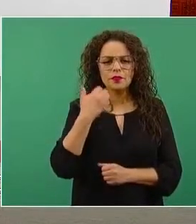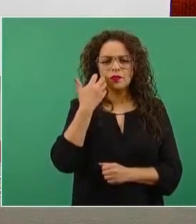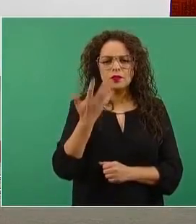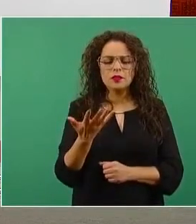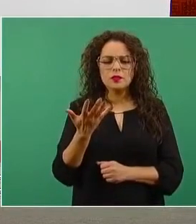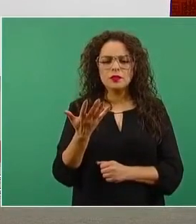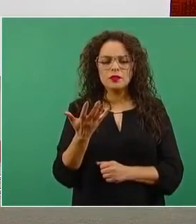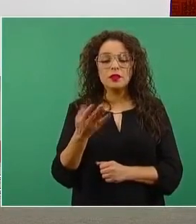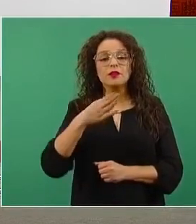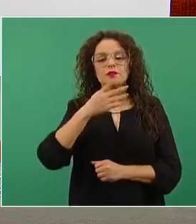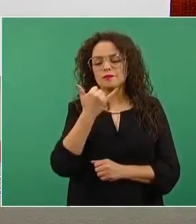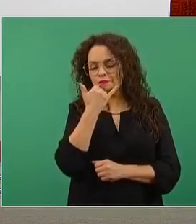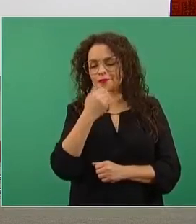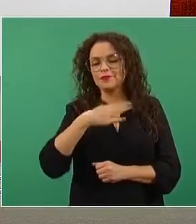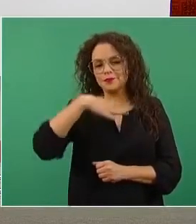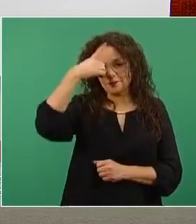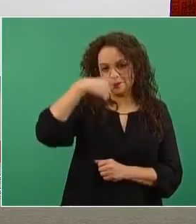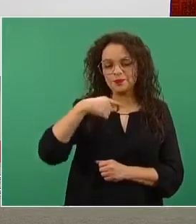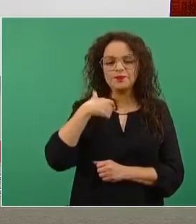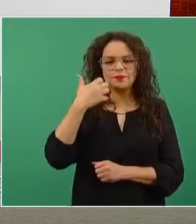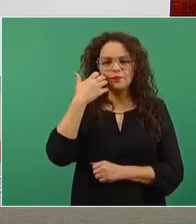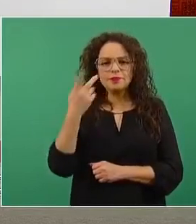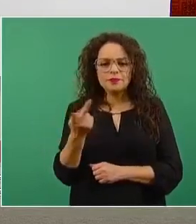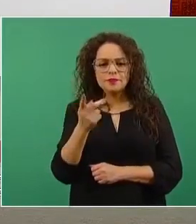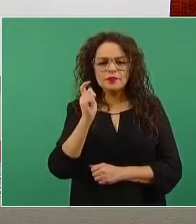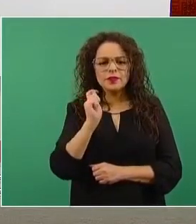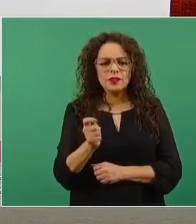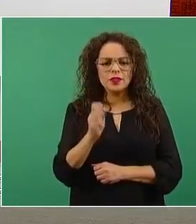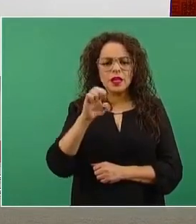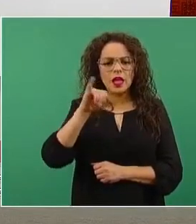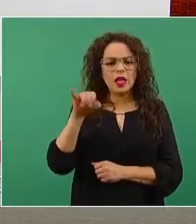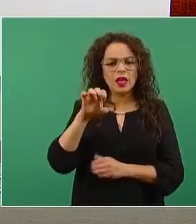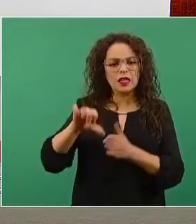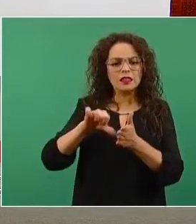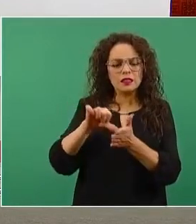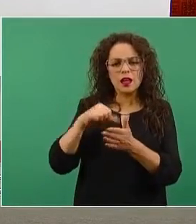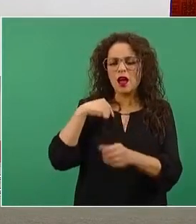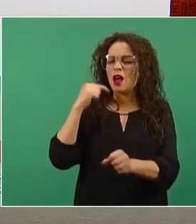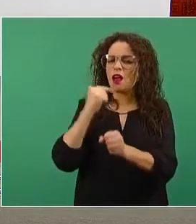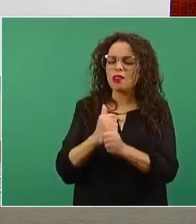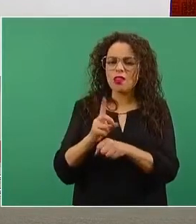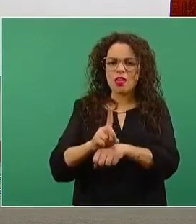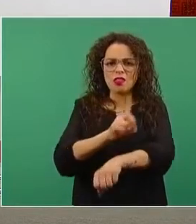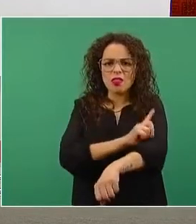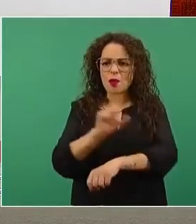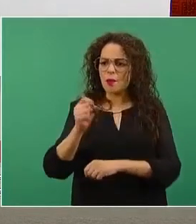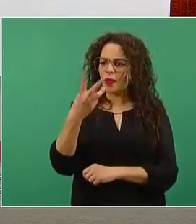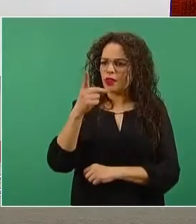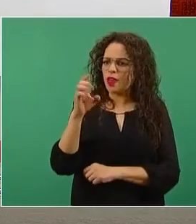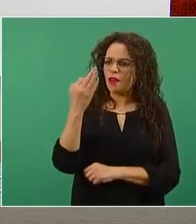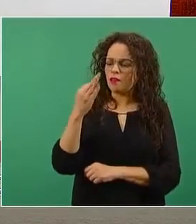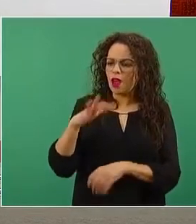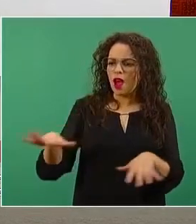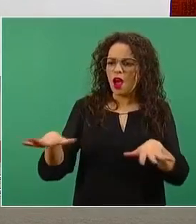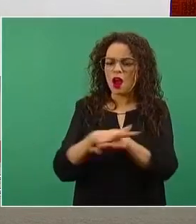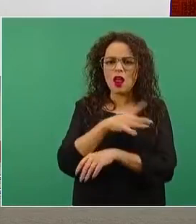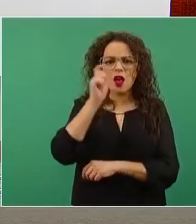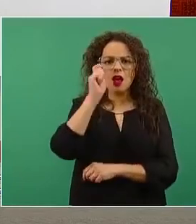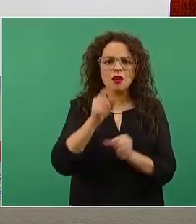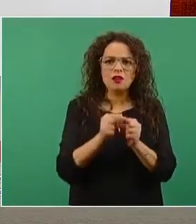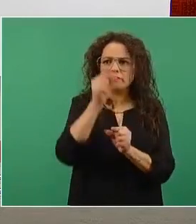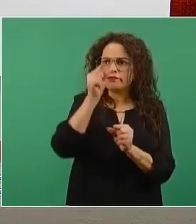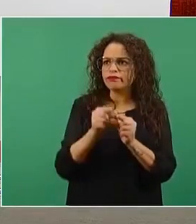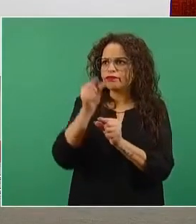Buenas noches. Quería comentarle que en Eje Central detectamos que desde el 23 de febrero hubo cambios en la gráfica de las dosis